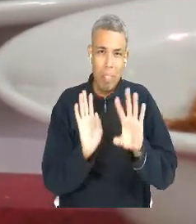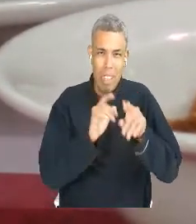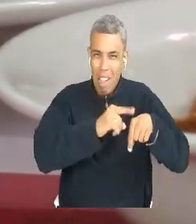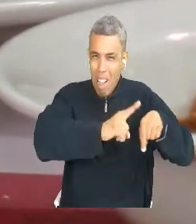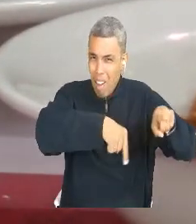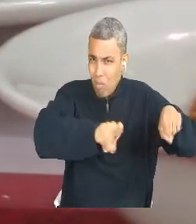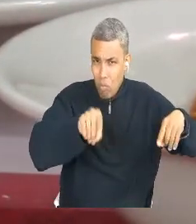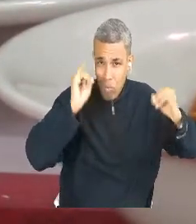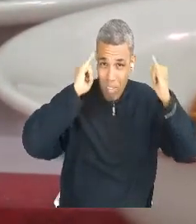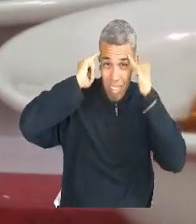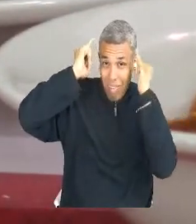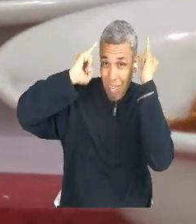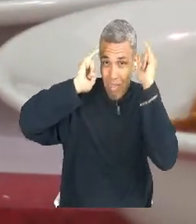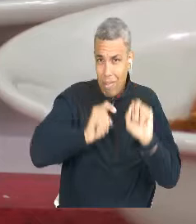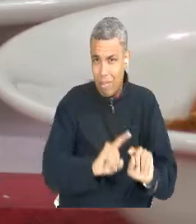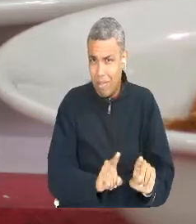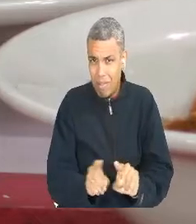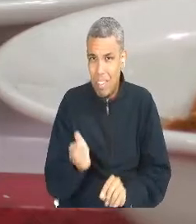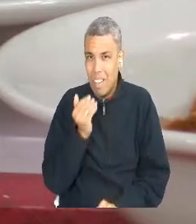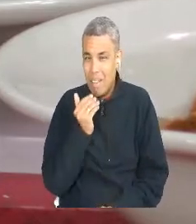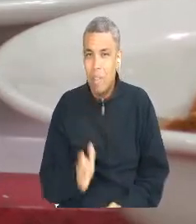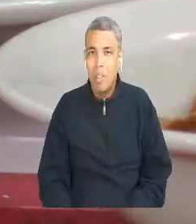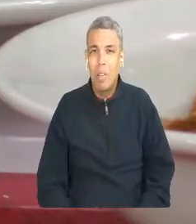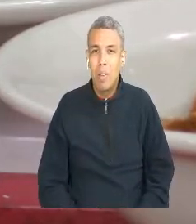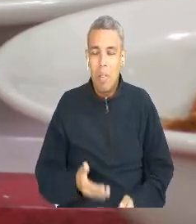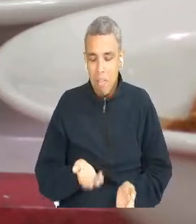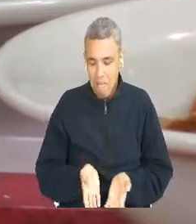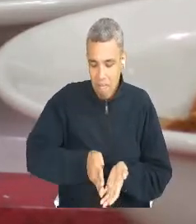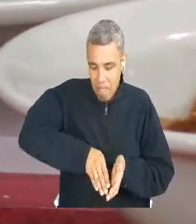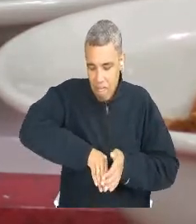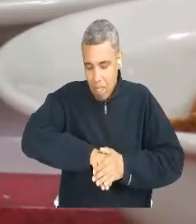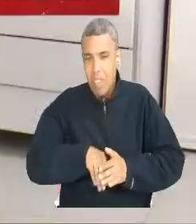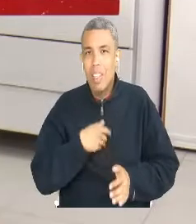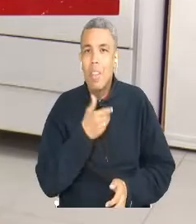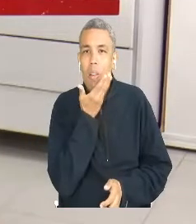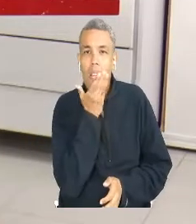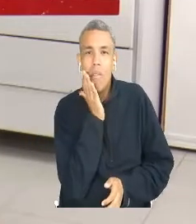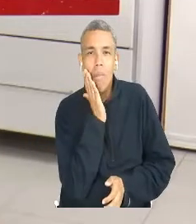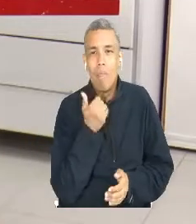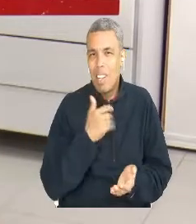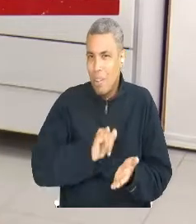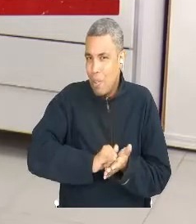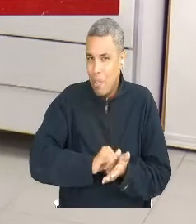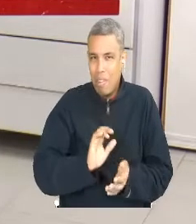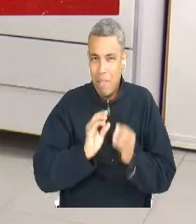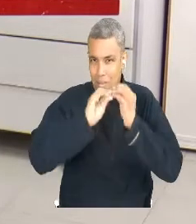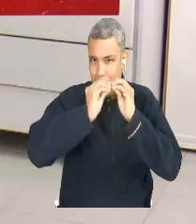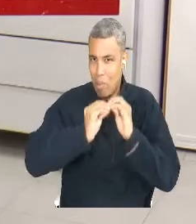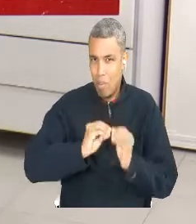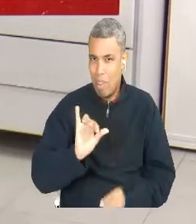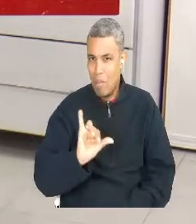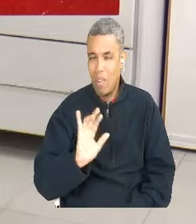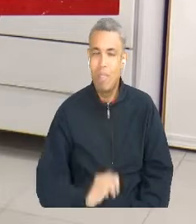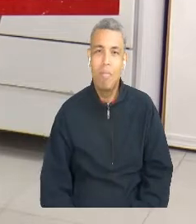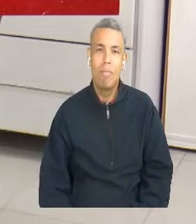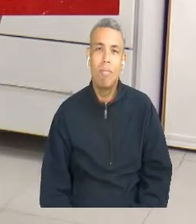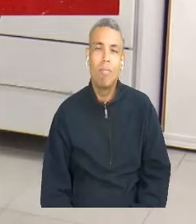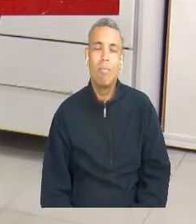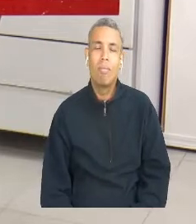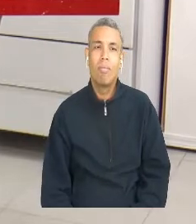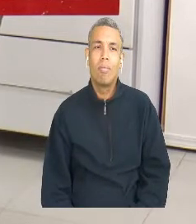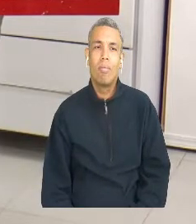forma. Quedan como pañuelos. Tenemos 4 masitas preparadas. Vamos a tratar de hacer las 4. Igual el relleno